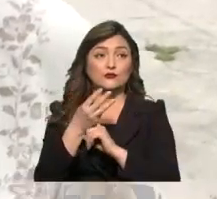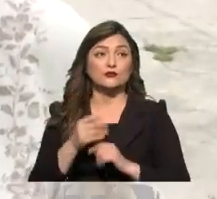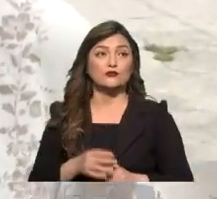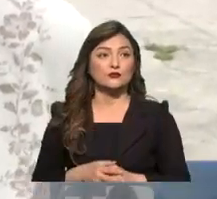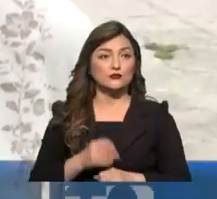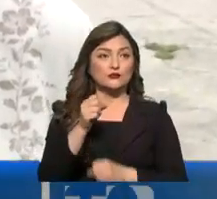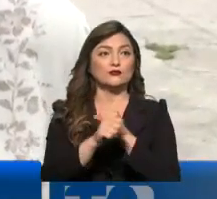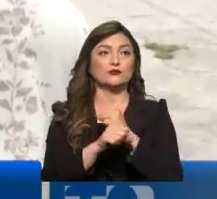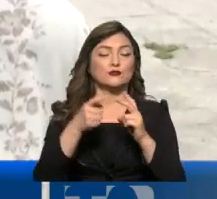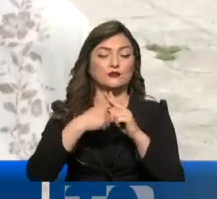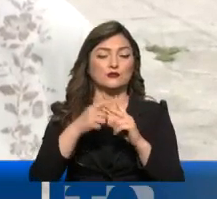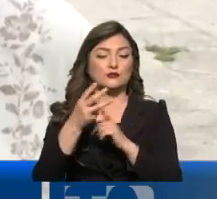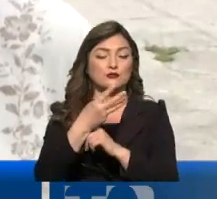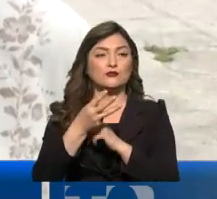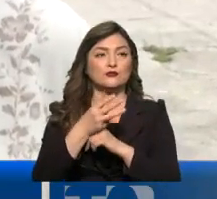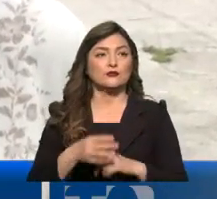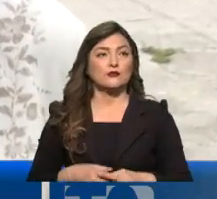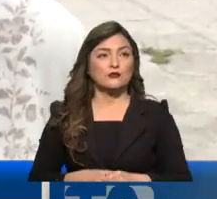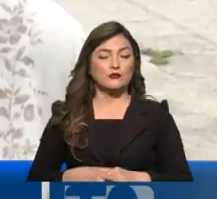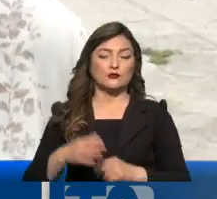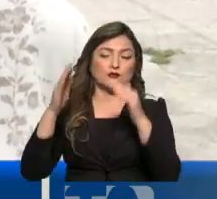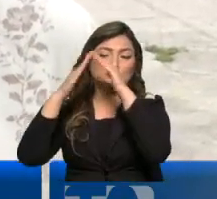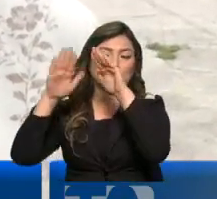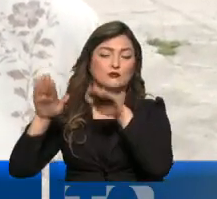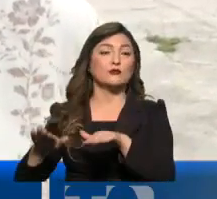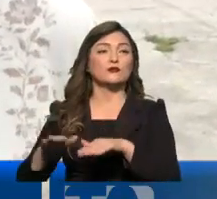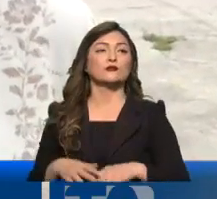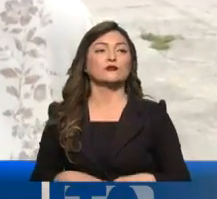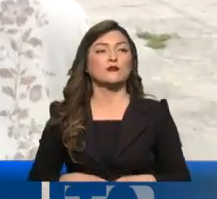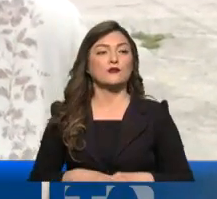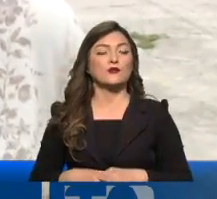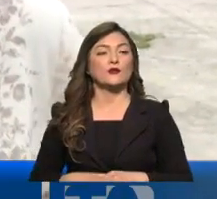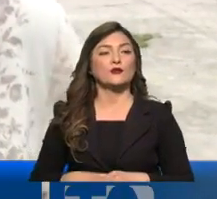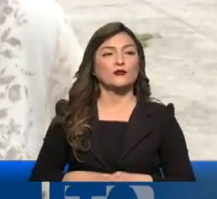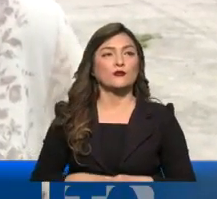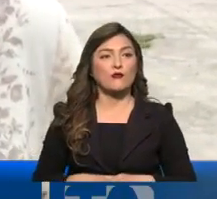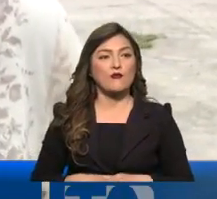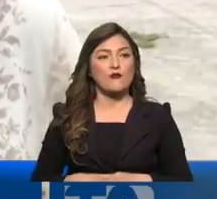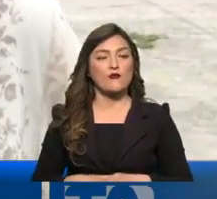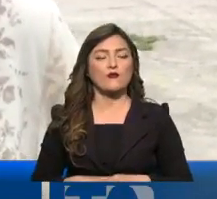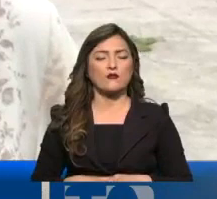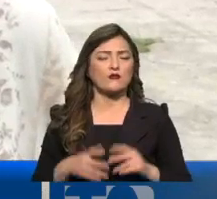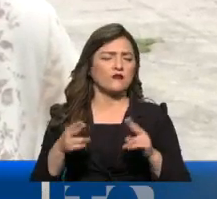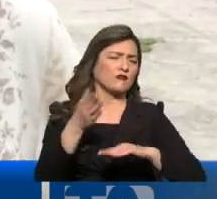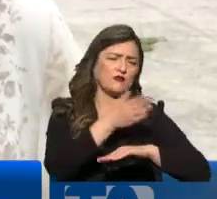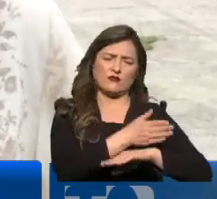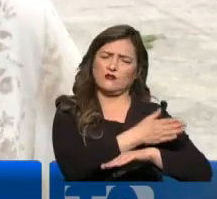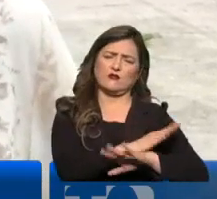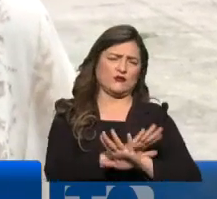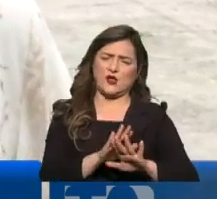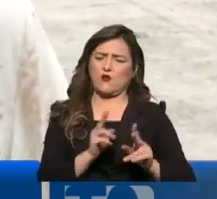iniciar el año lectivo virtual. Es decir, desde casa vamos a contactarnos igual como estuvimos haciendo